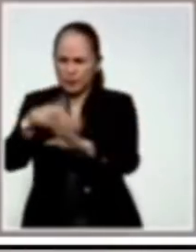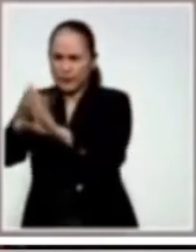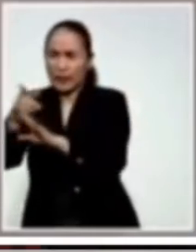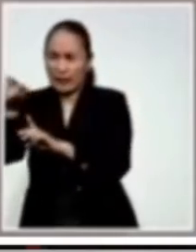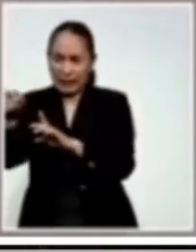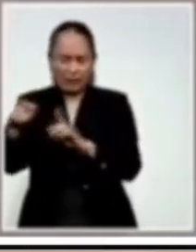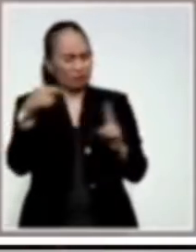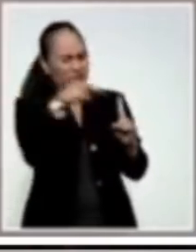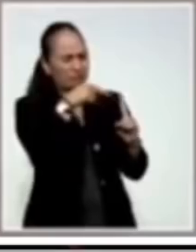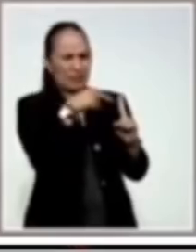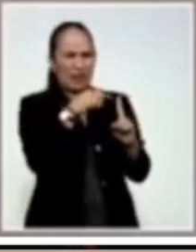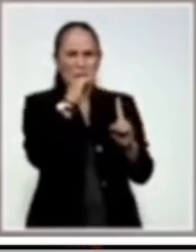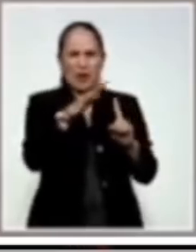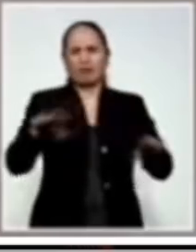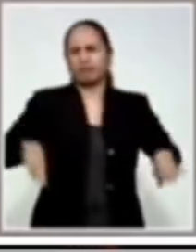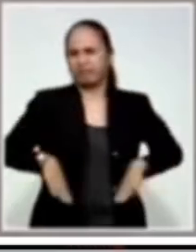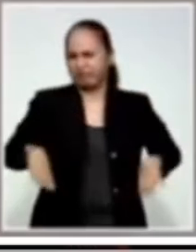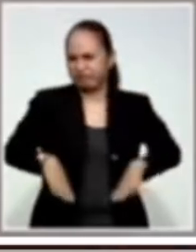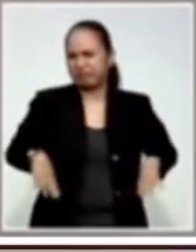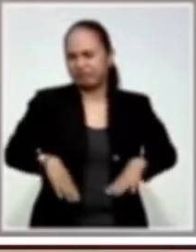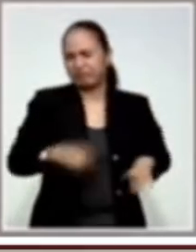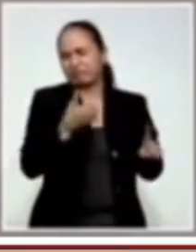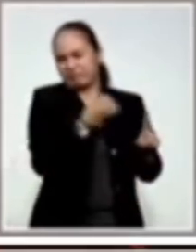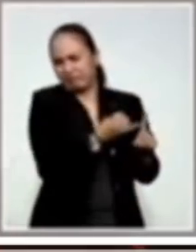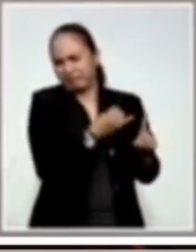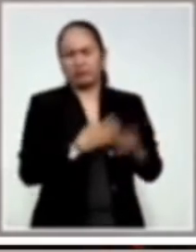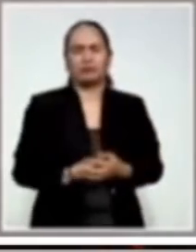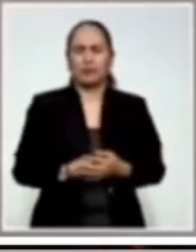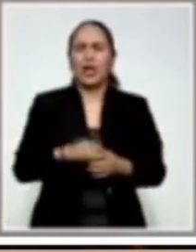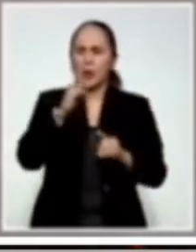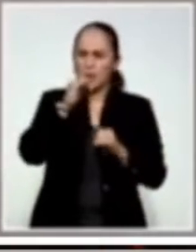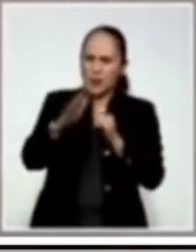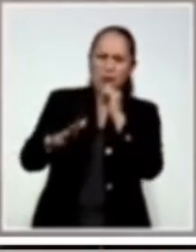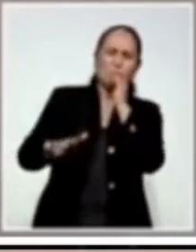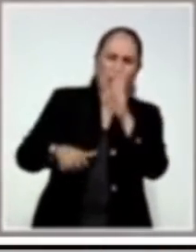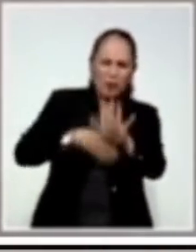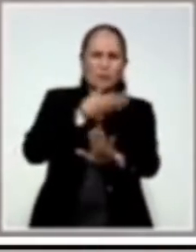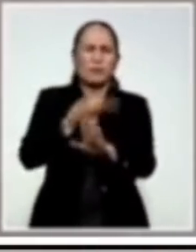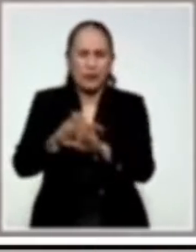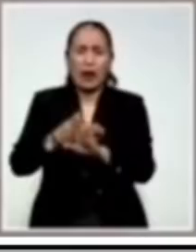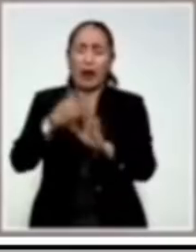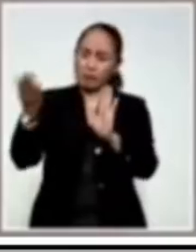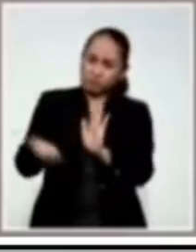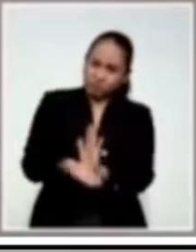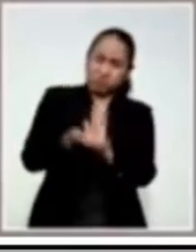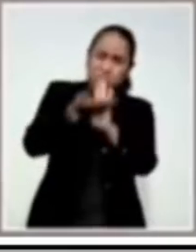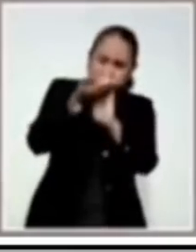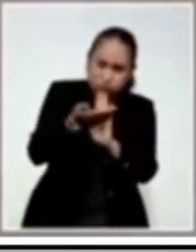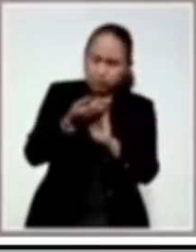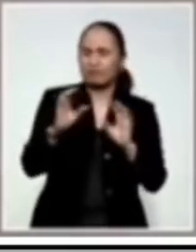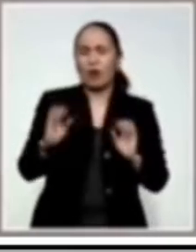dirigido. Los insultos no construyen, los bots no construyen